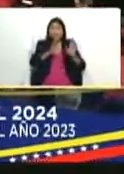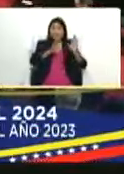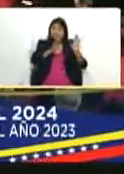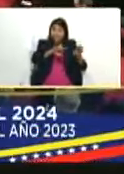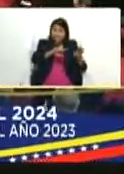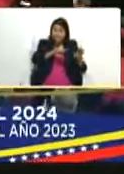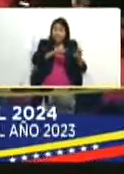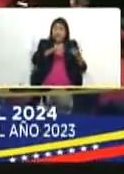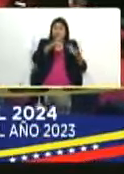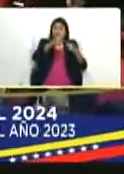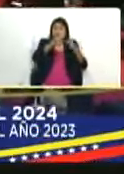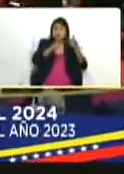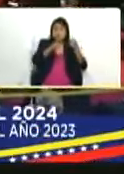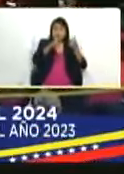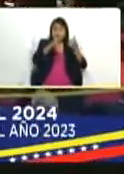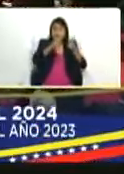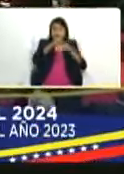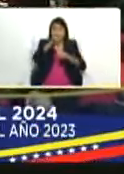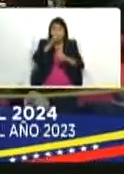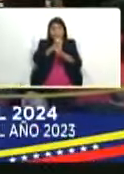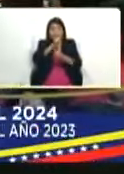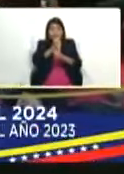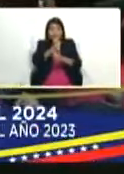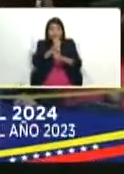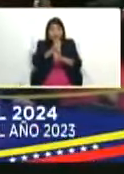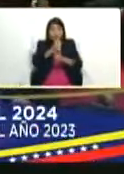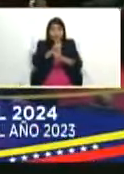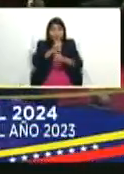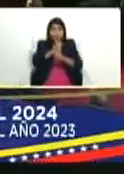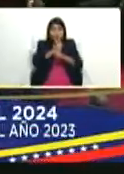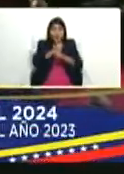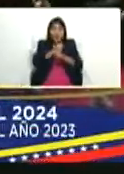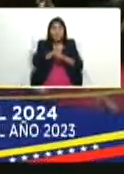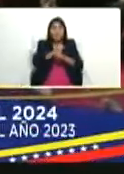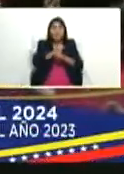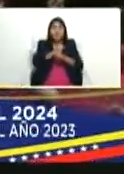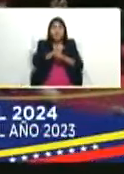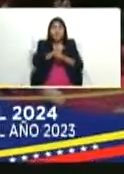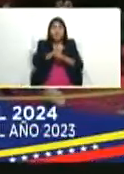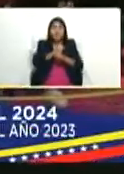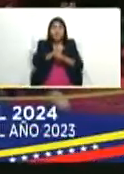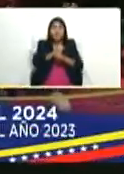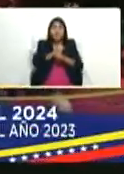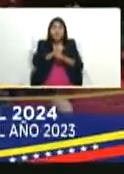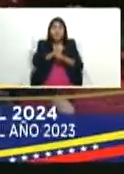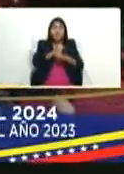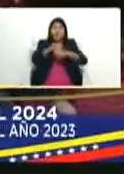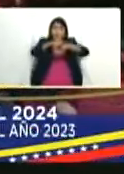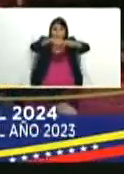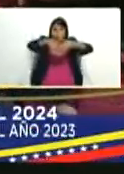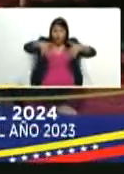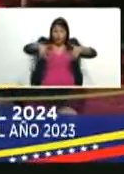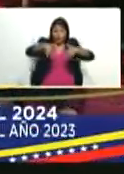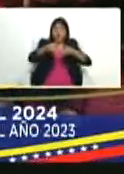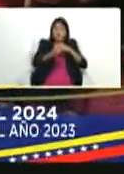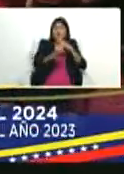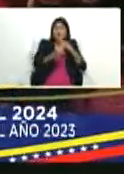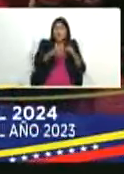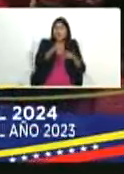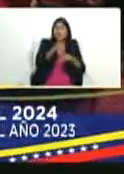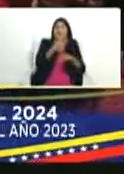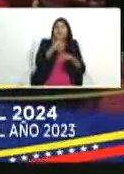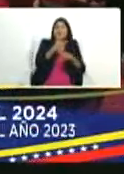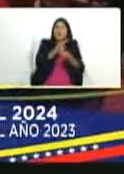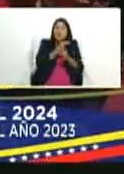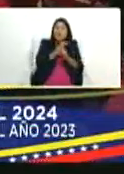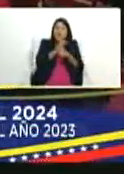los beneficios de los trabajadores, de las trabajadoras, la reestructuración de la plataforma tecnológica, así como